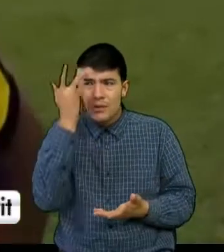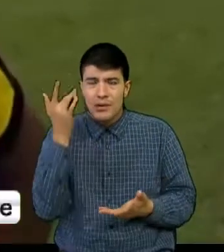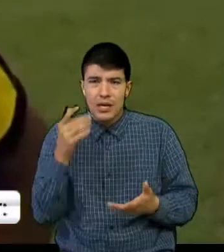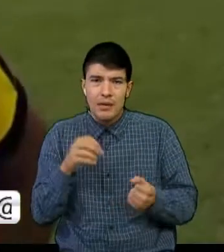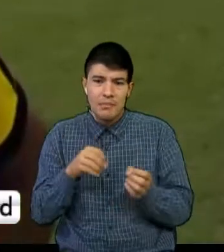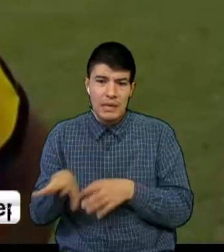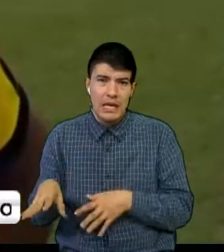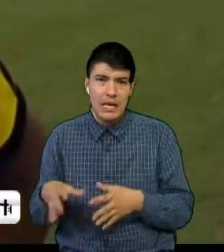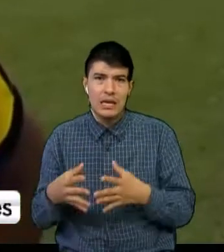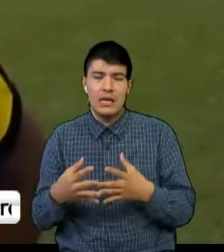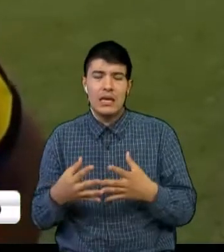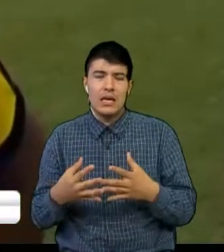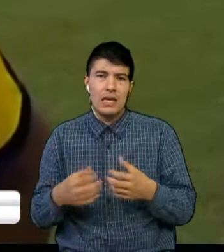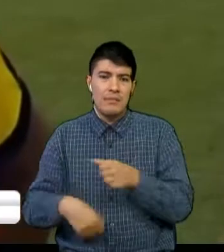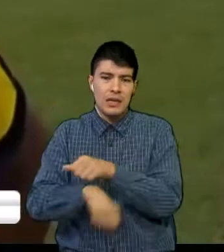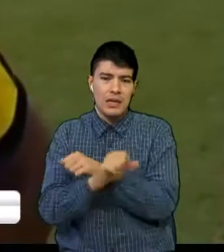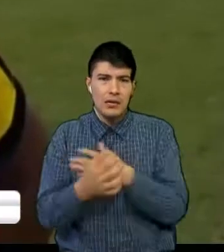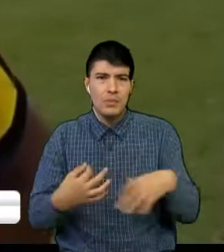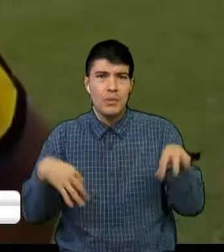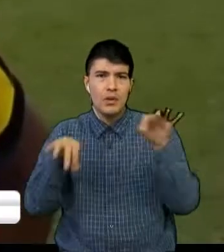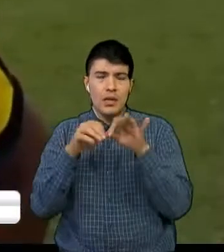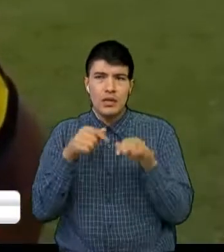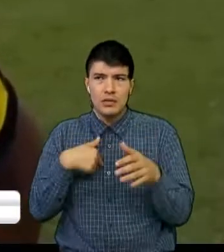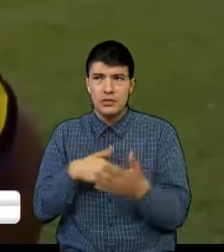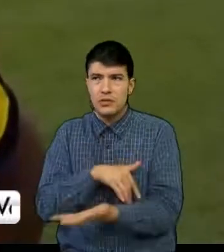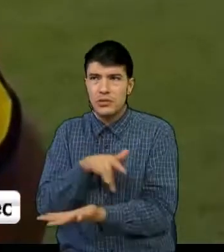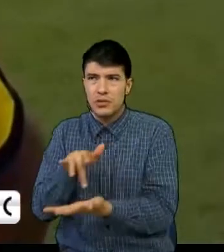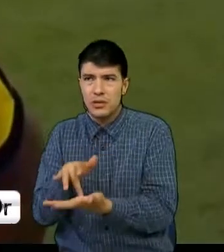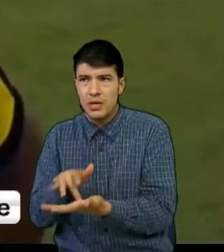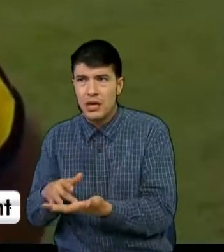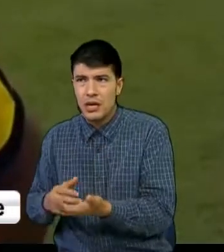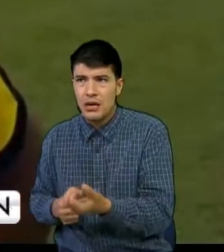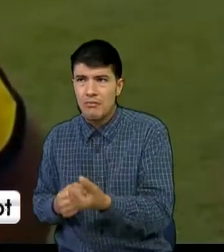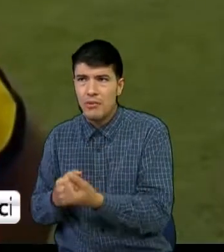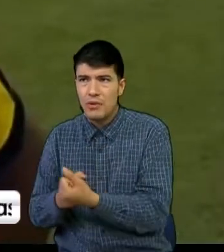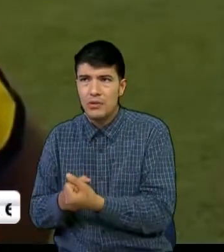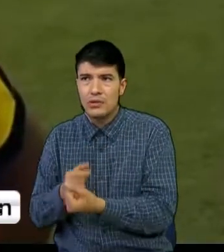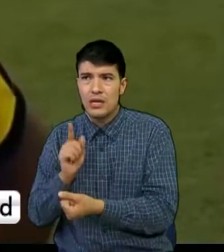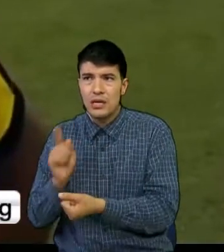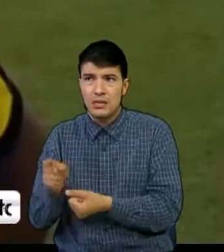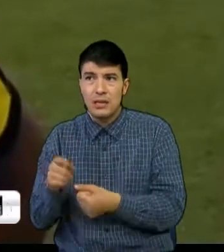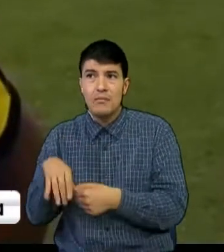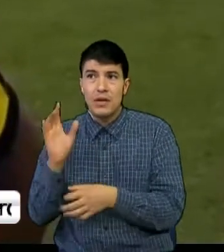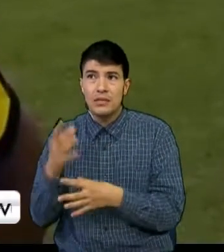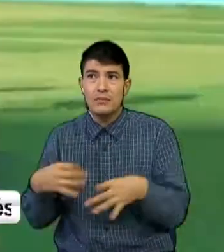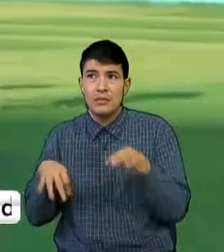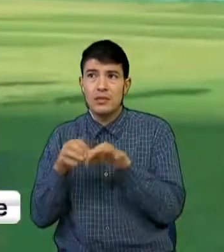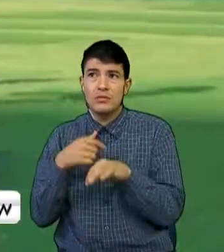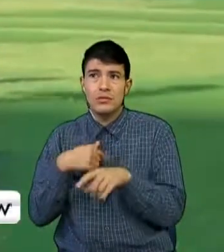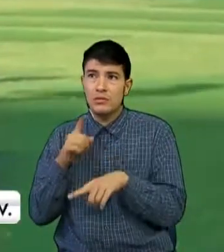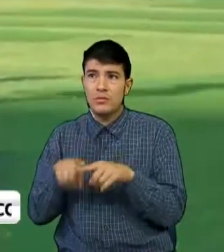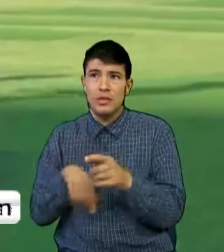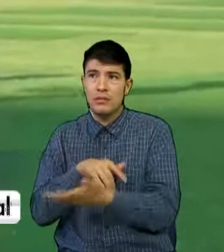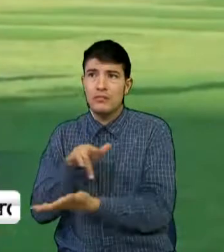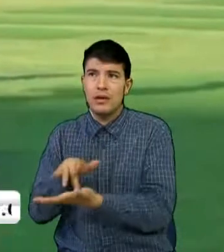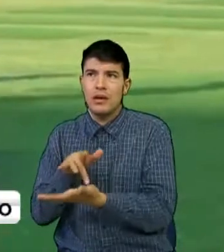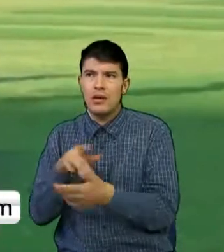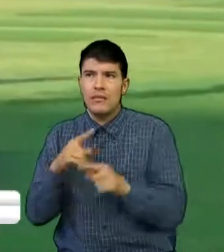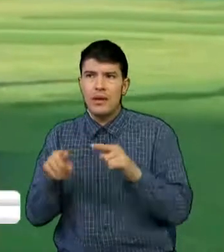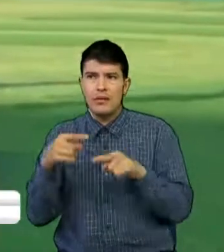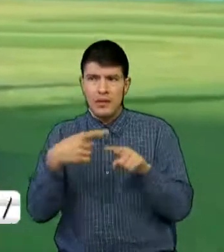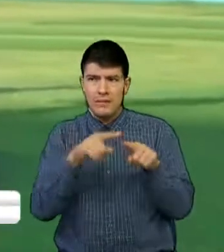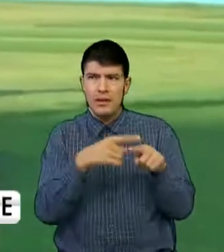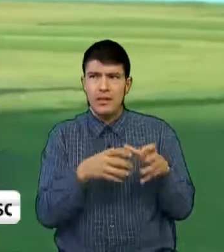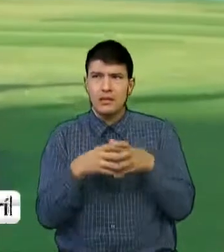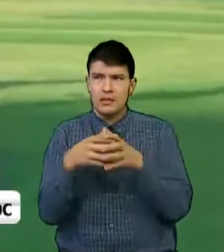un partido importante donde por allí estuve presente en todos y este que lo conocieron más importante no va a poder estar pero el resto del